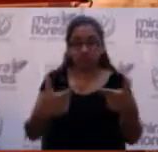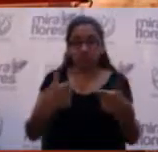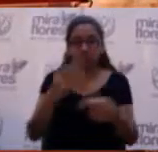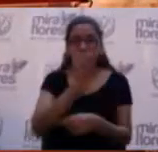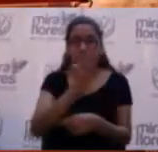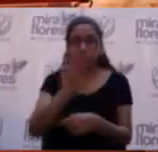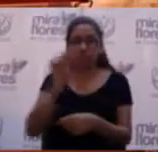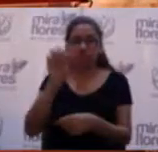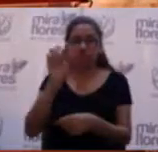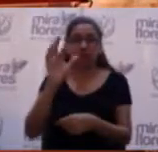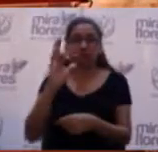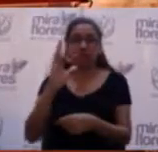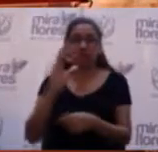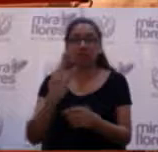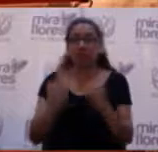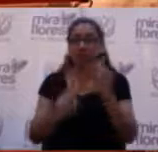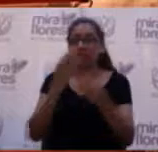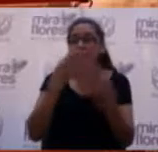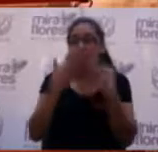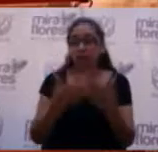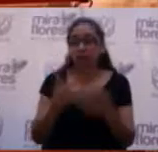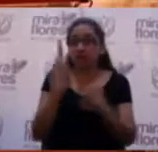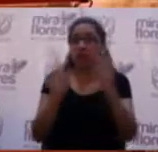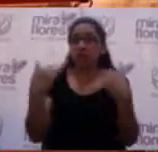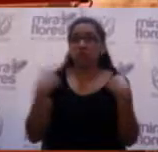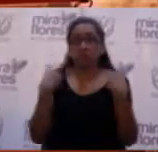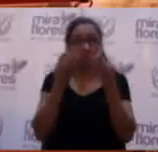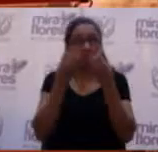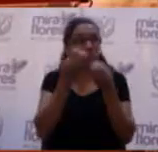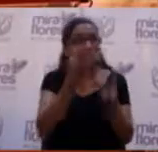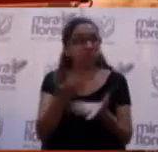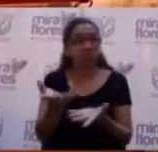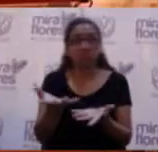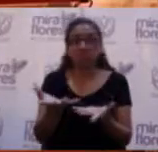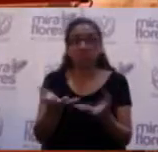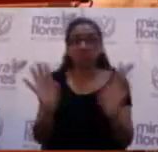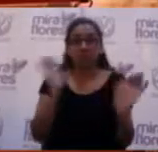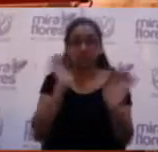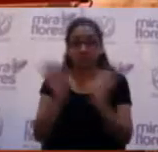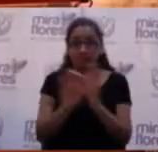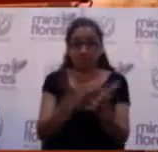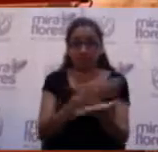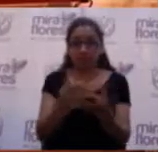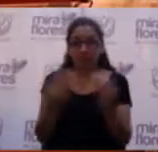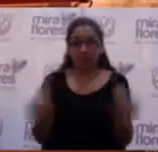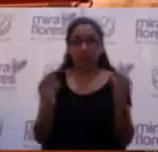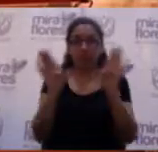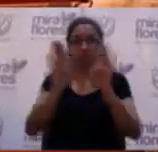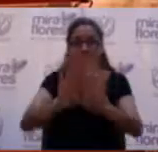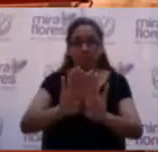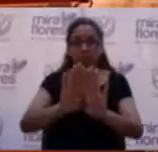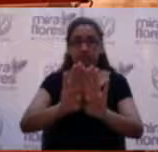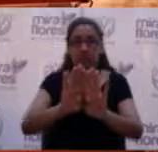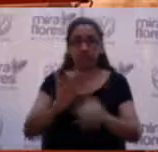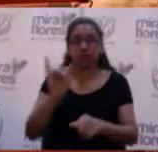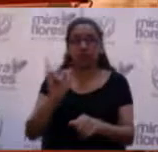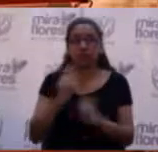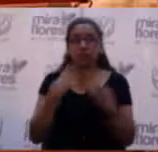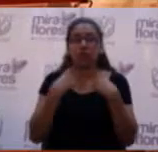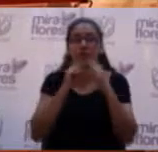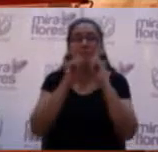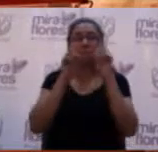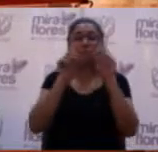WWF. Muy bien, muchas gracias. No sé si algún otro informe en mesa. Si no tenemos informe, cerramos la estación y